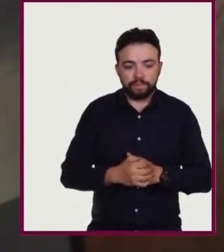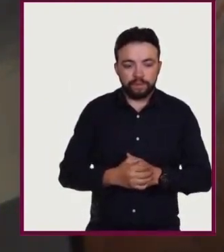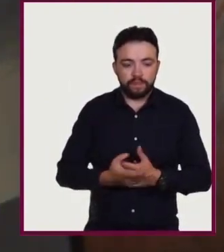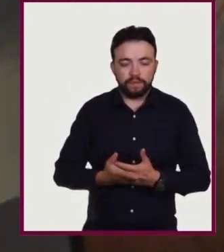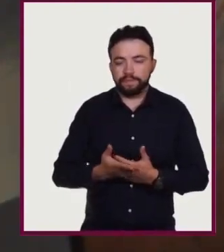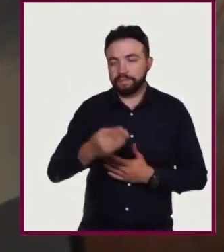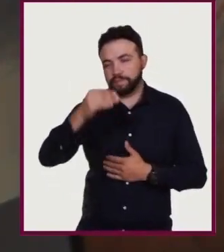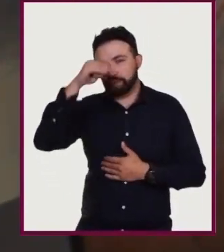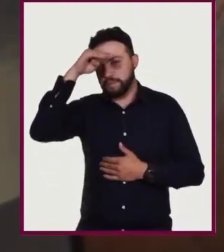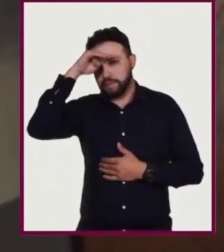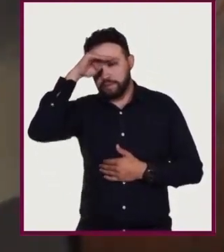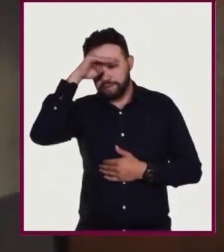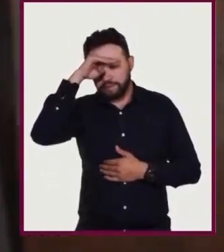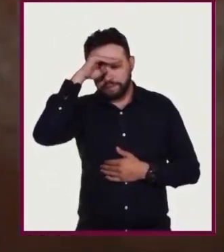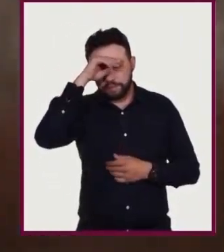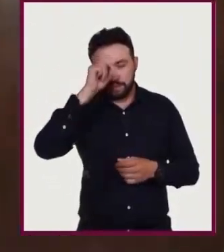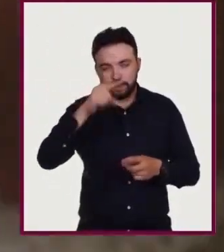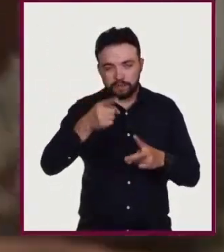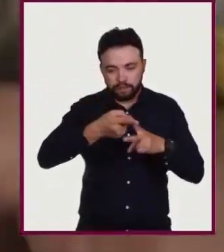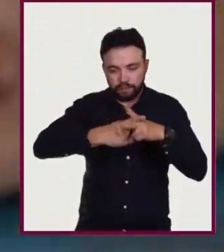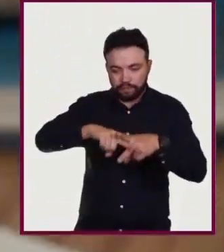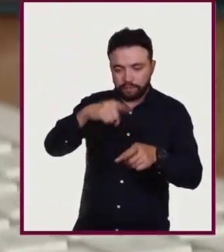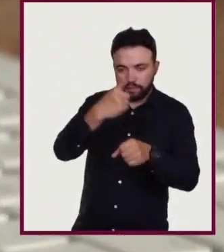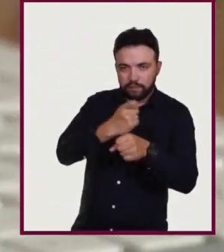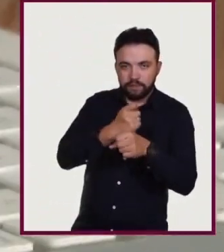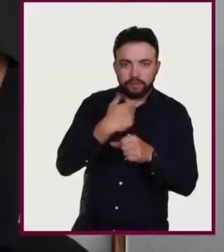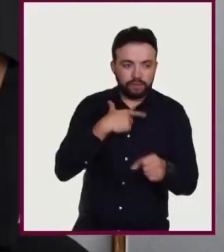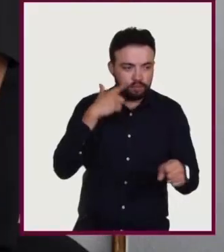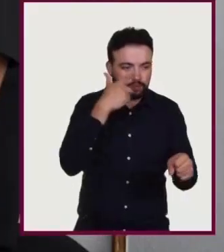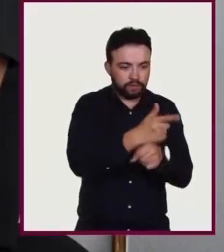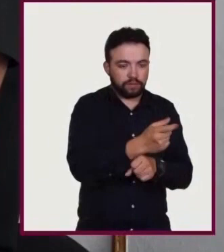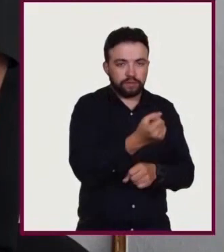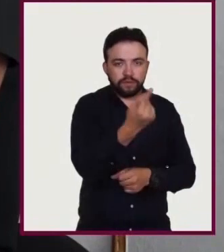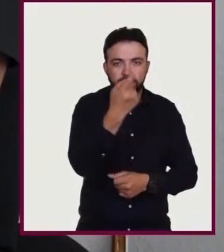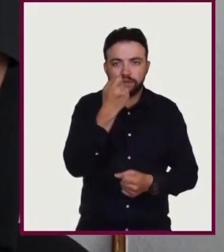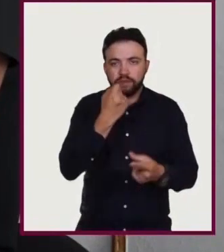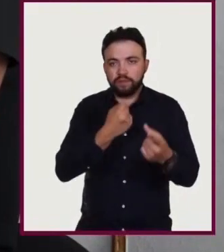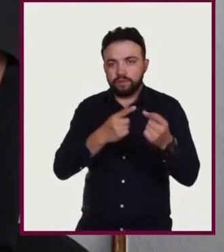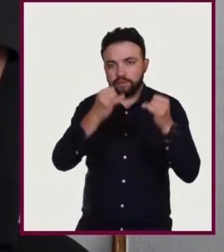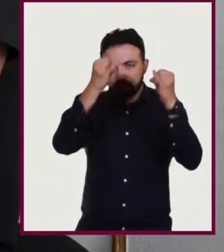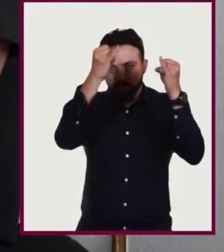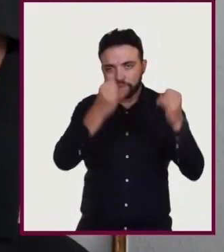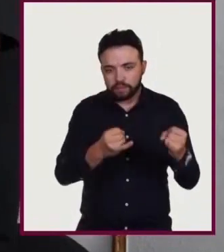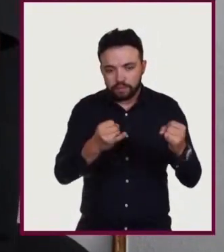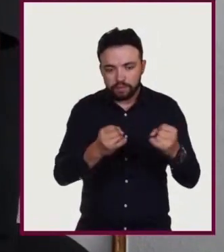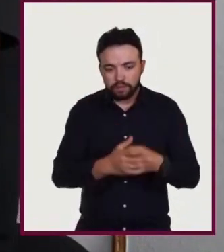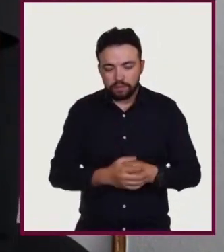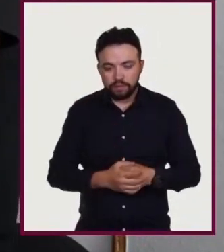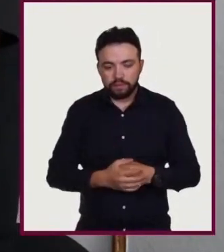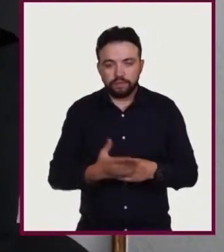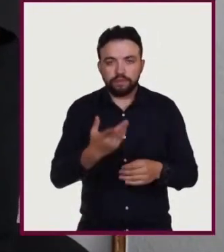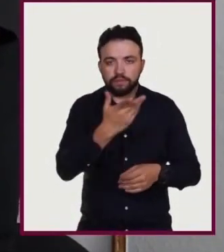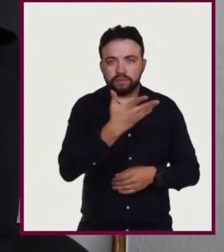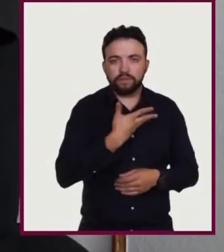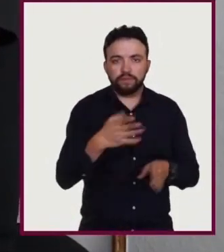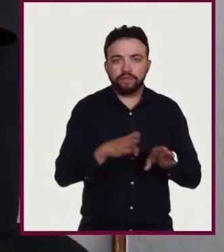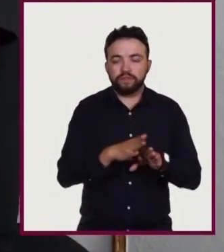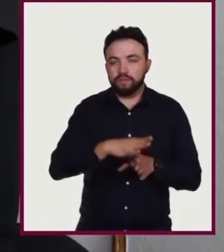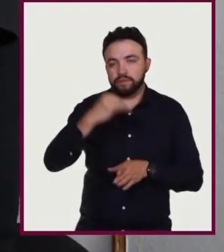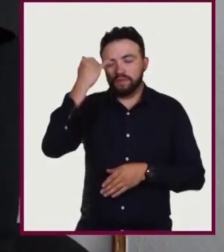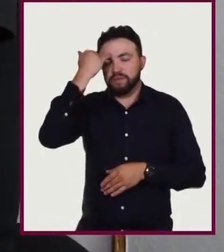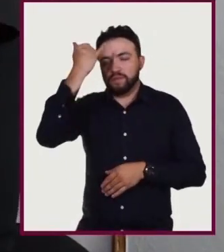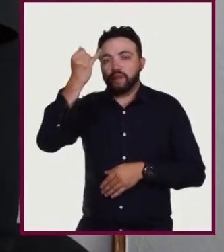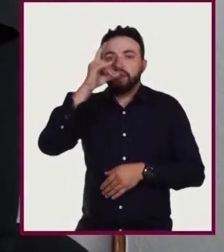Digamos, pensando en el primer proceso, encontré algunas imágenes que tienen que ver con la idea